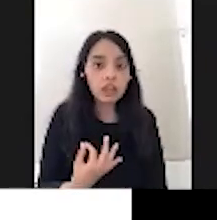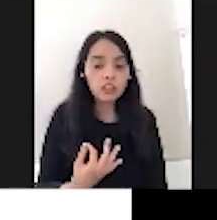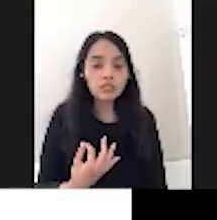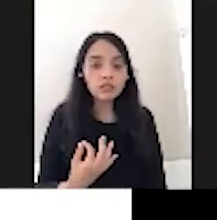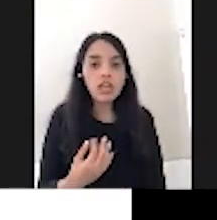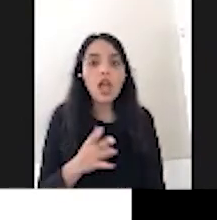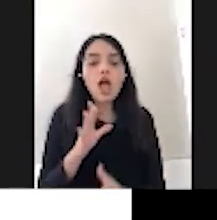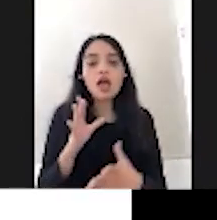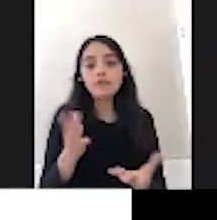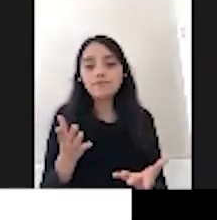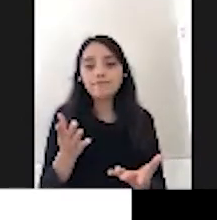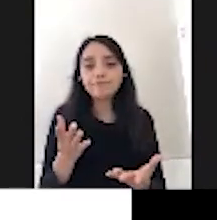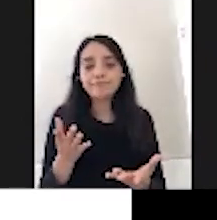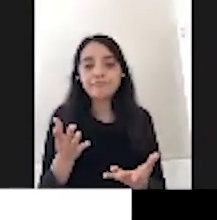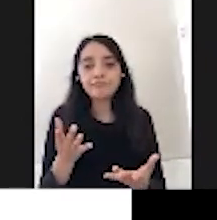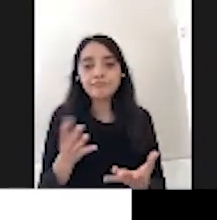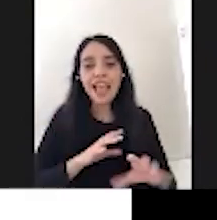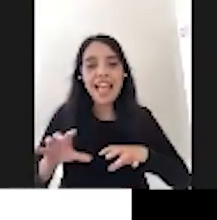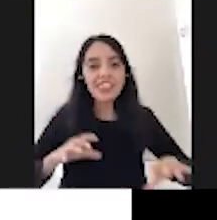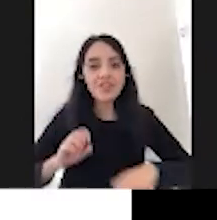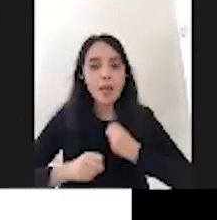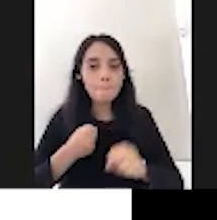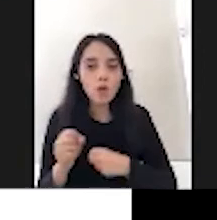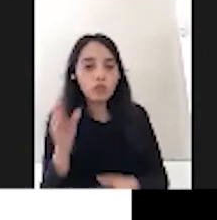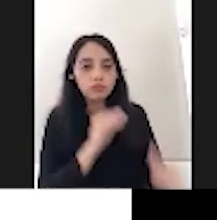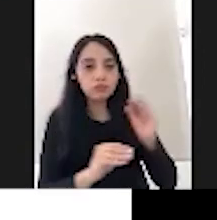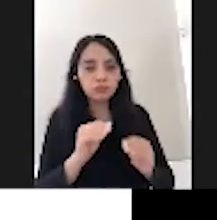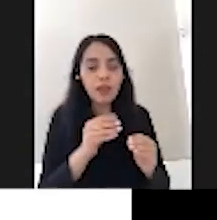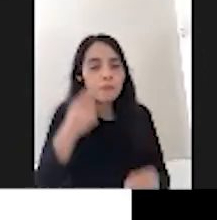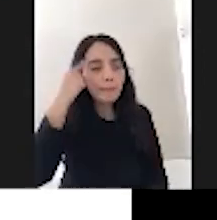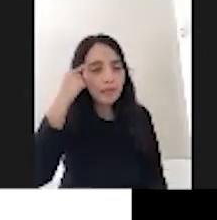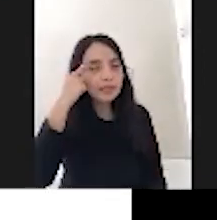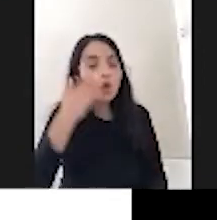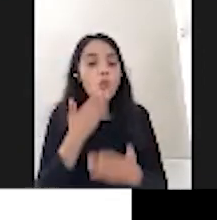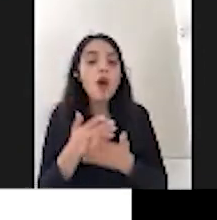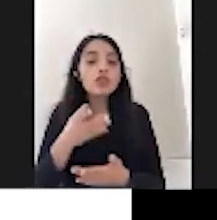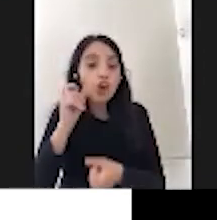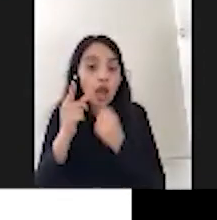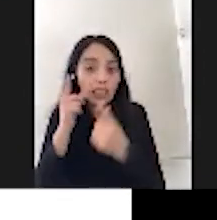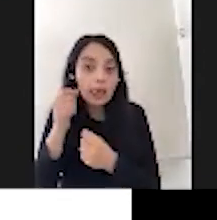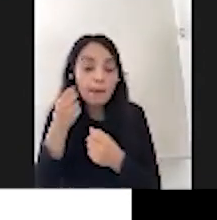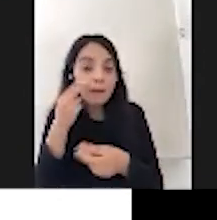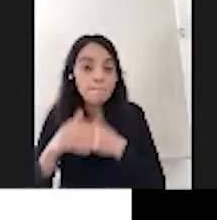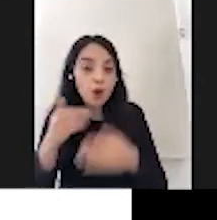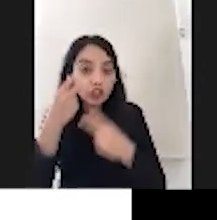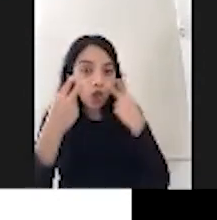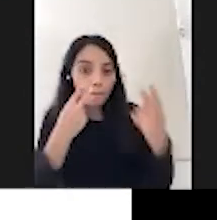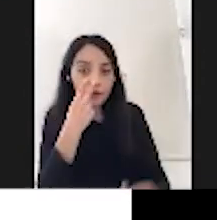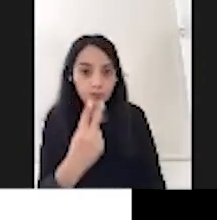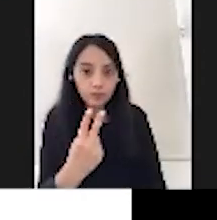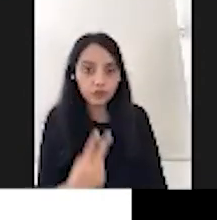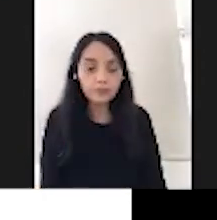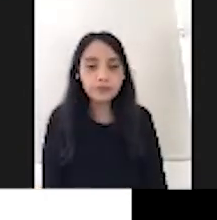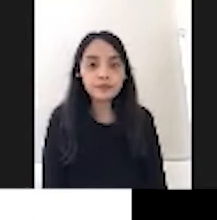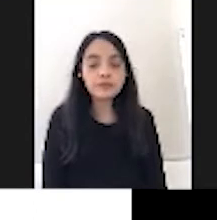incluir, ¿cierto?, los actos motores para entender cualquier proceso de percepción, particularmente el visual. Y